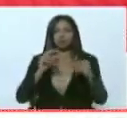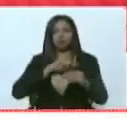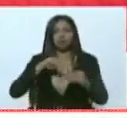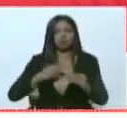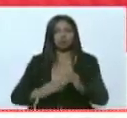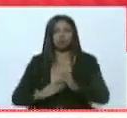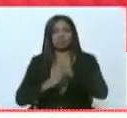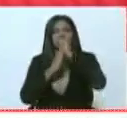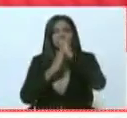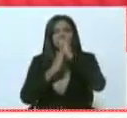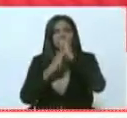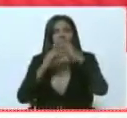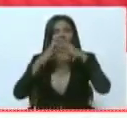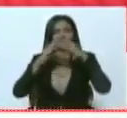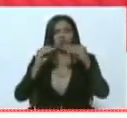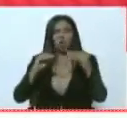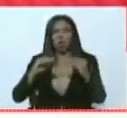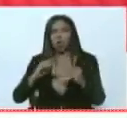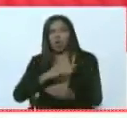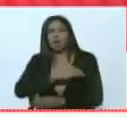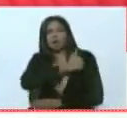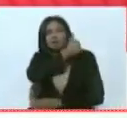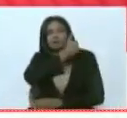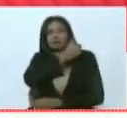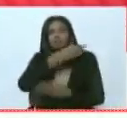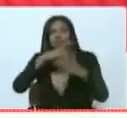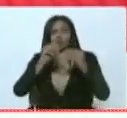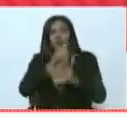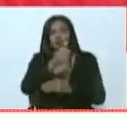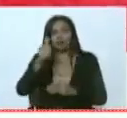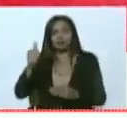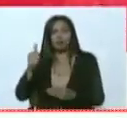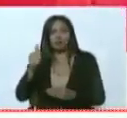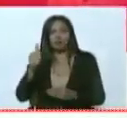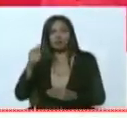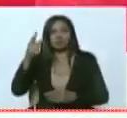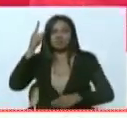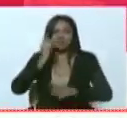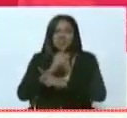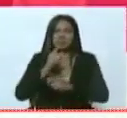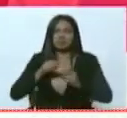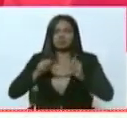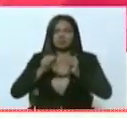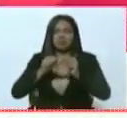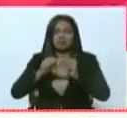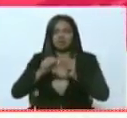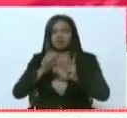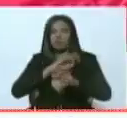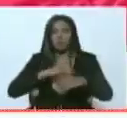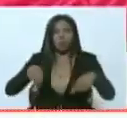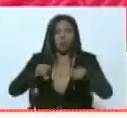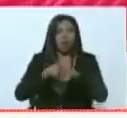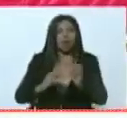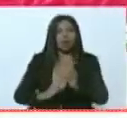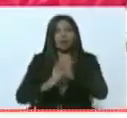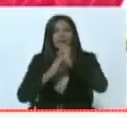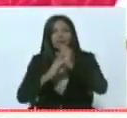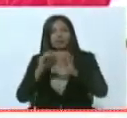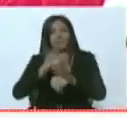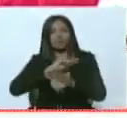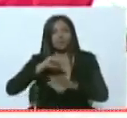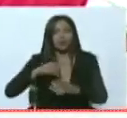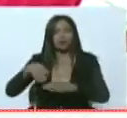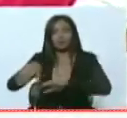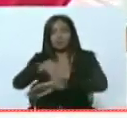dirigentes, todos nuestros jefes, todos y todas nuestras jefas deben convertirse en líderes de sus